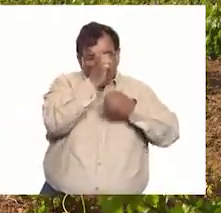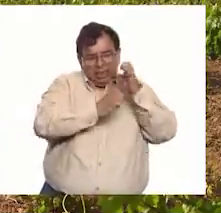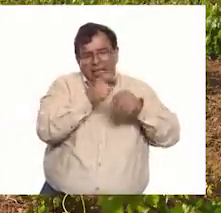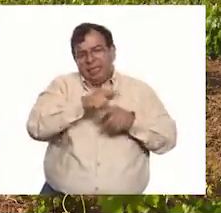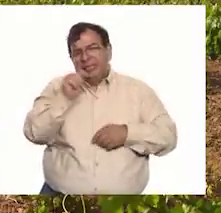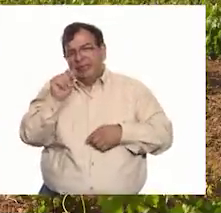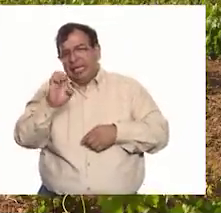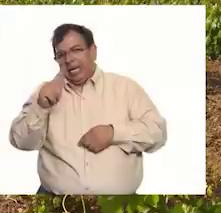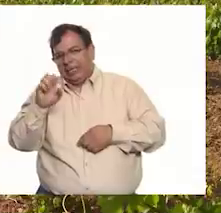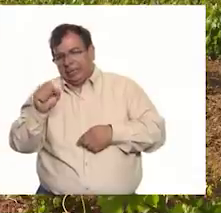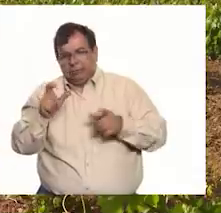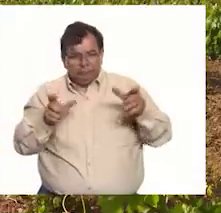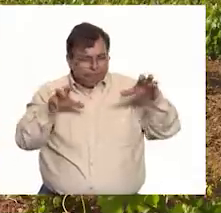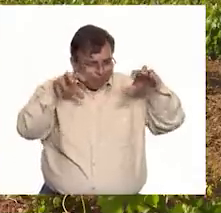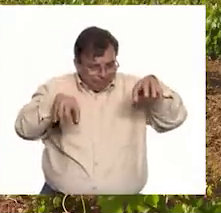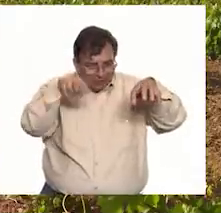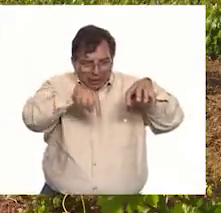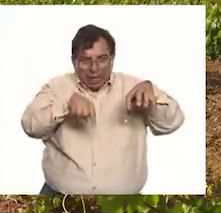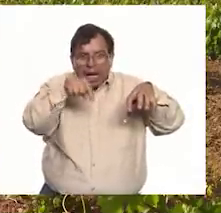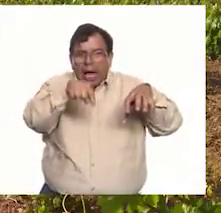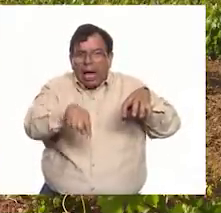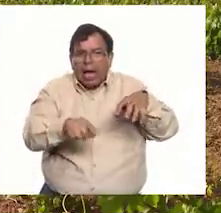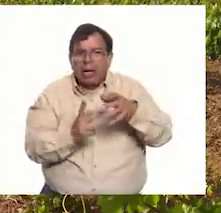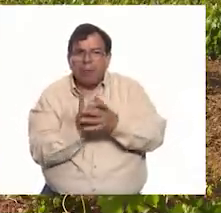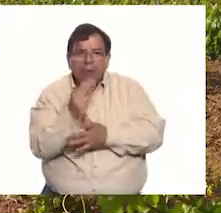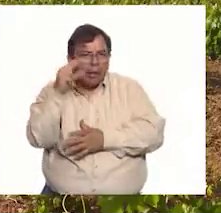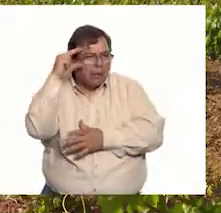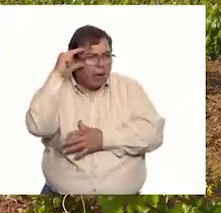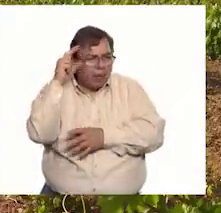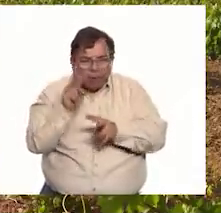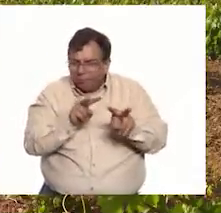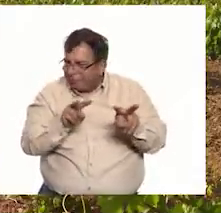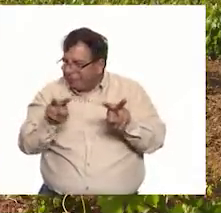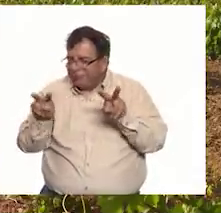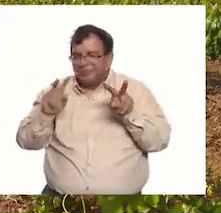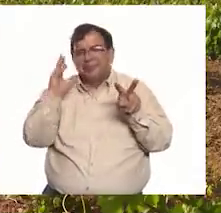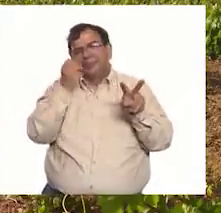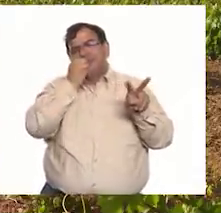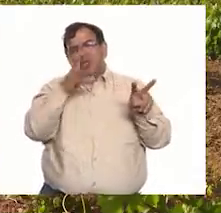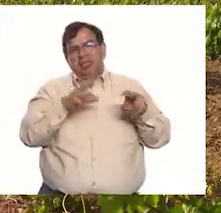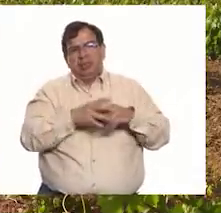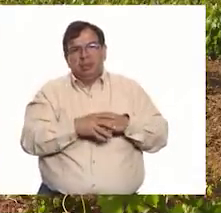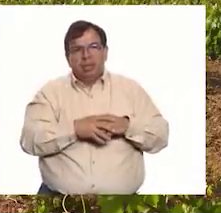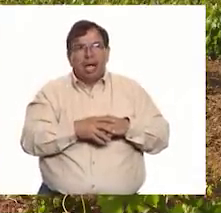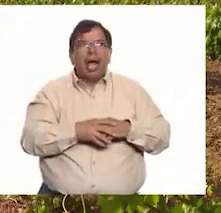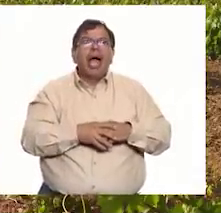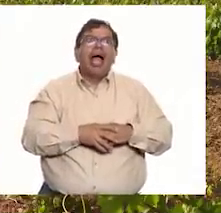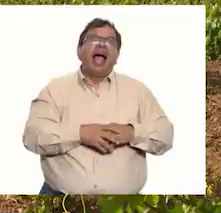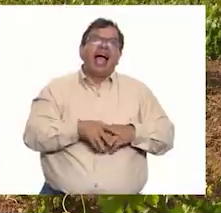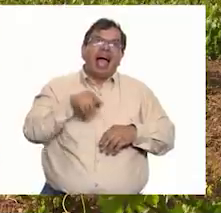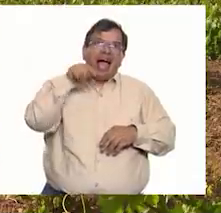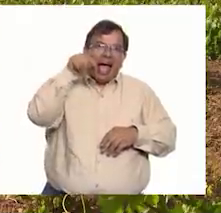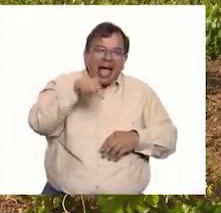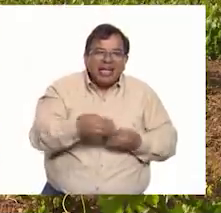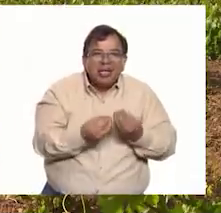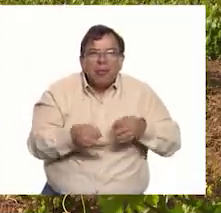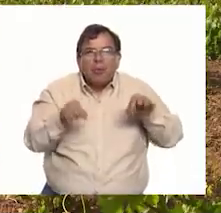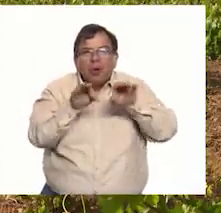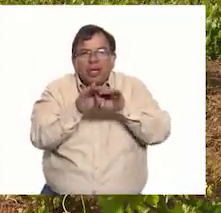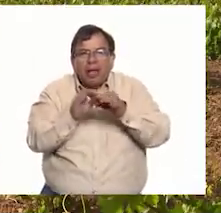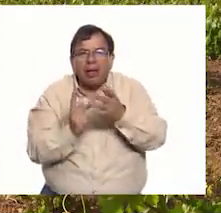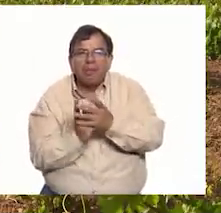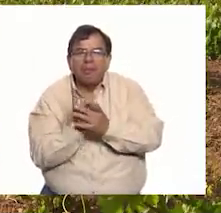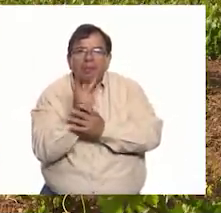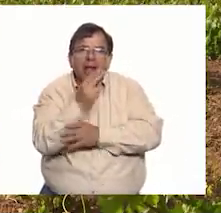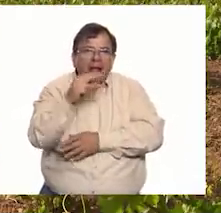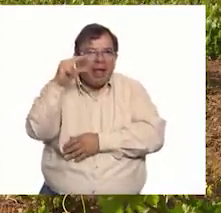Larisa. Estos son algunos de sus viñedos. ¡Mira qué hermosos! Entonces, la actividad más importante en este lugar es el cultivo